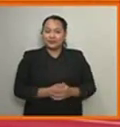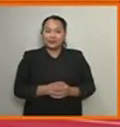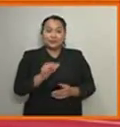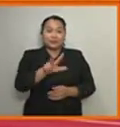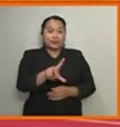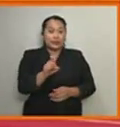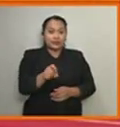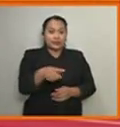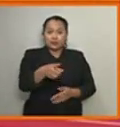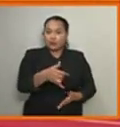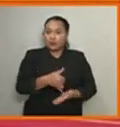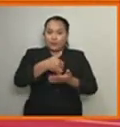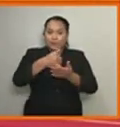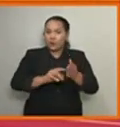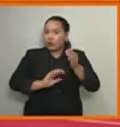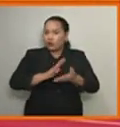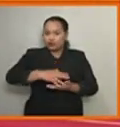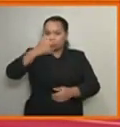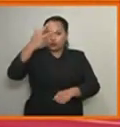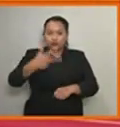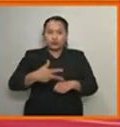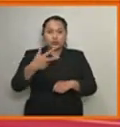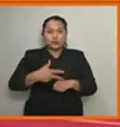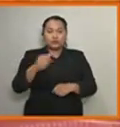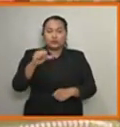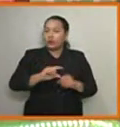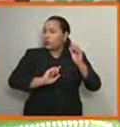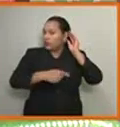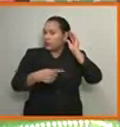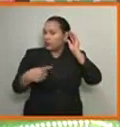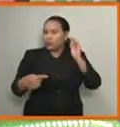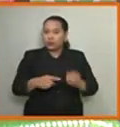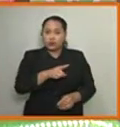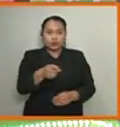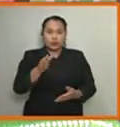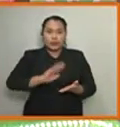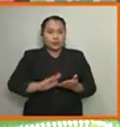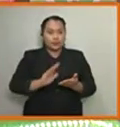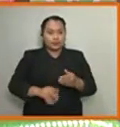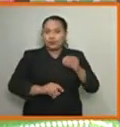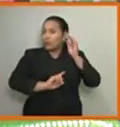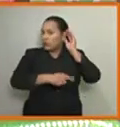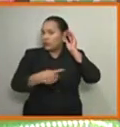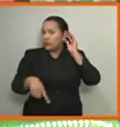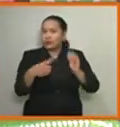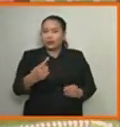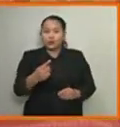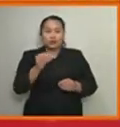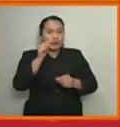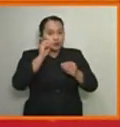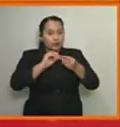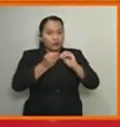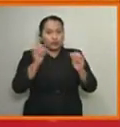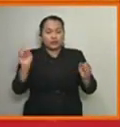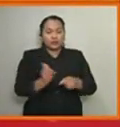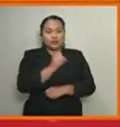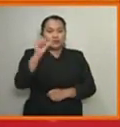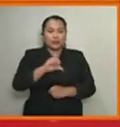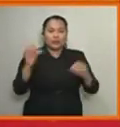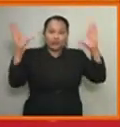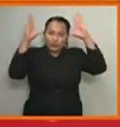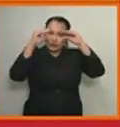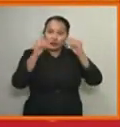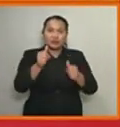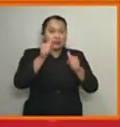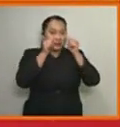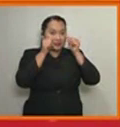3X. Recuerda, tu premio se multiplica por 3 en la diaria. Pero si sos jugador para más 1, el número favorecido para esta noche es,